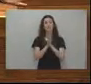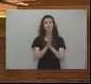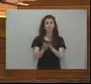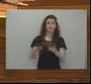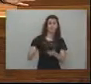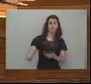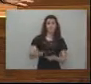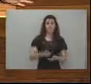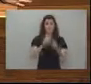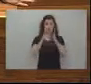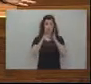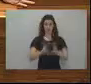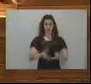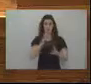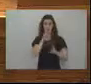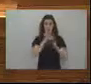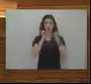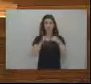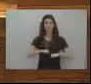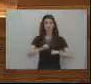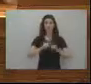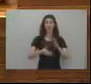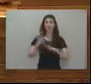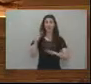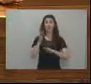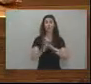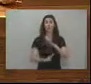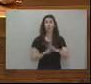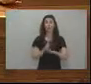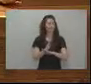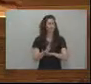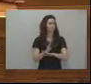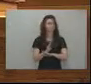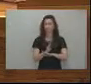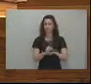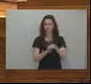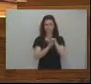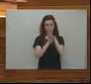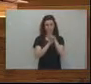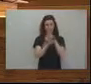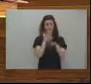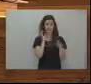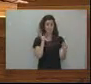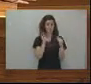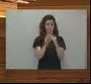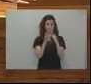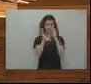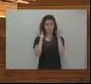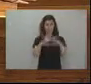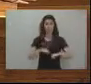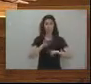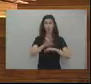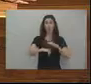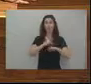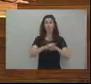por los acuerdos que no fueron capaces de alcanzar en su legislatura anterior. No es nuestra culpa. Si no hubo acuerdos o si hubo incumplimientos de las